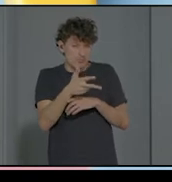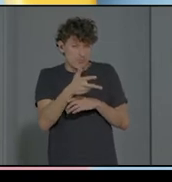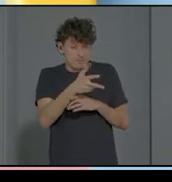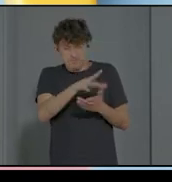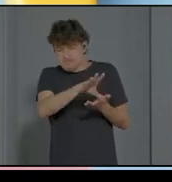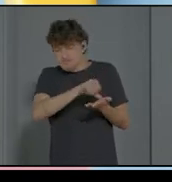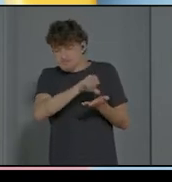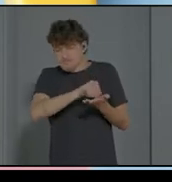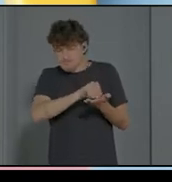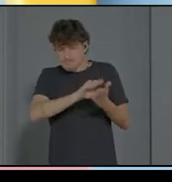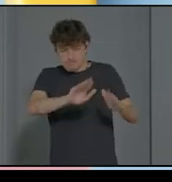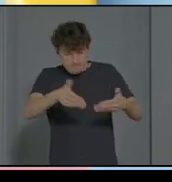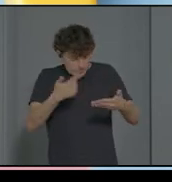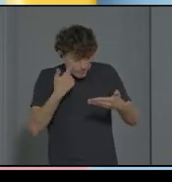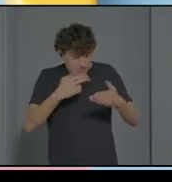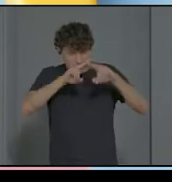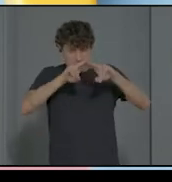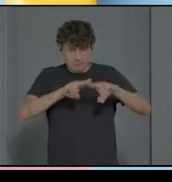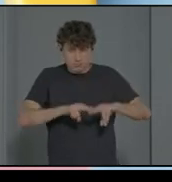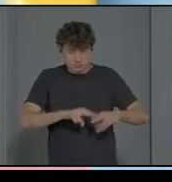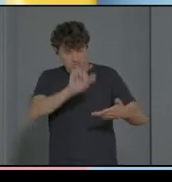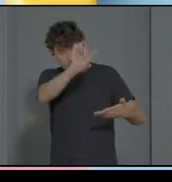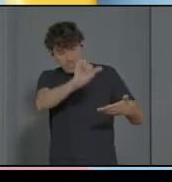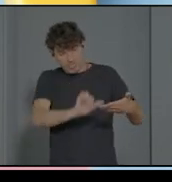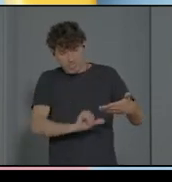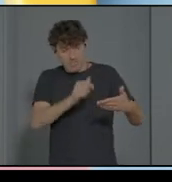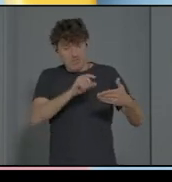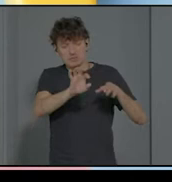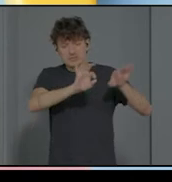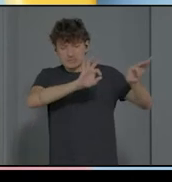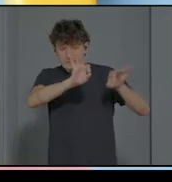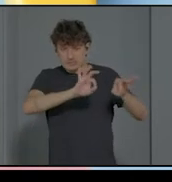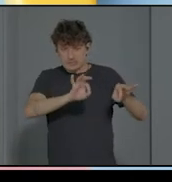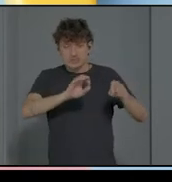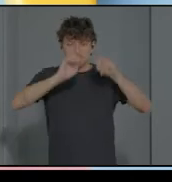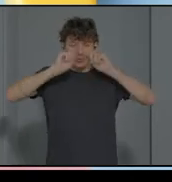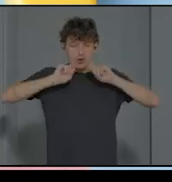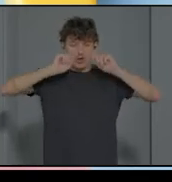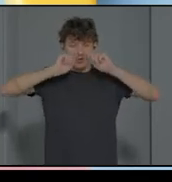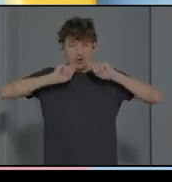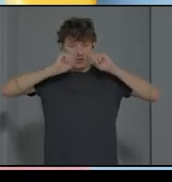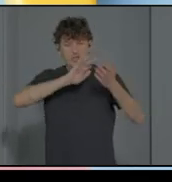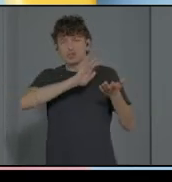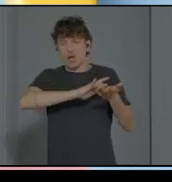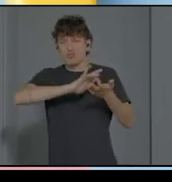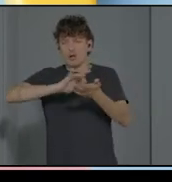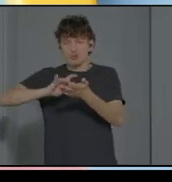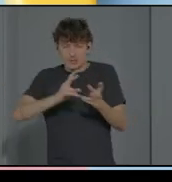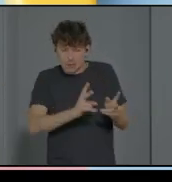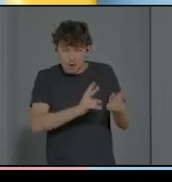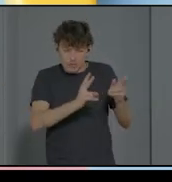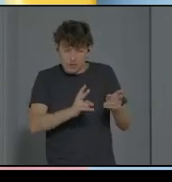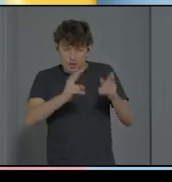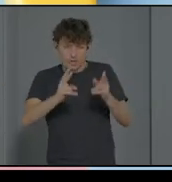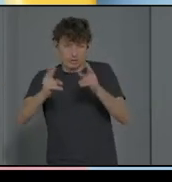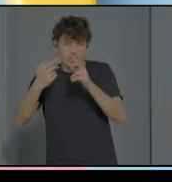estos vídeos y hemos seleccionado todas las veces que el niño lloraba, y hemos estado observando todas las respuestas